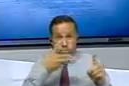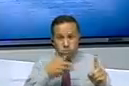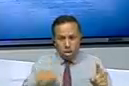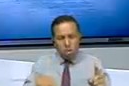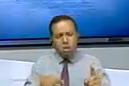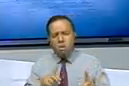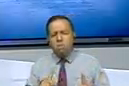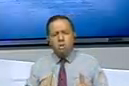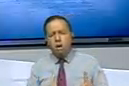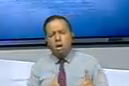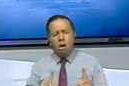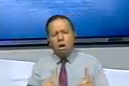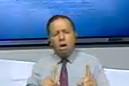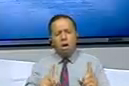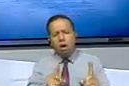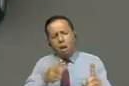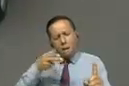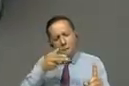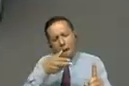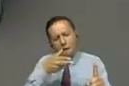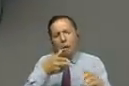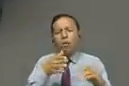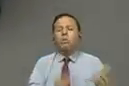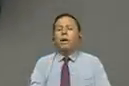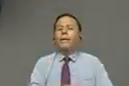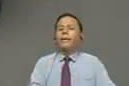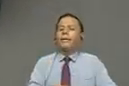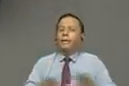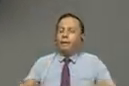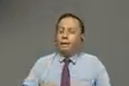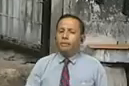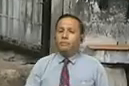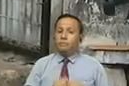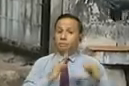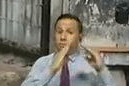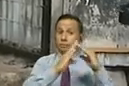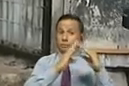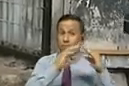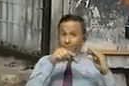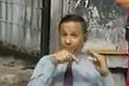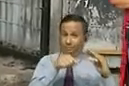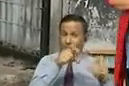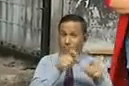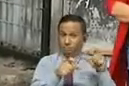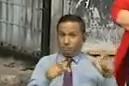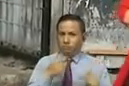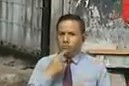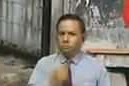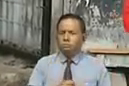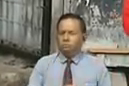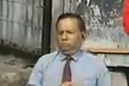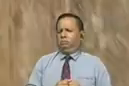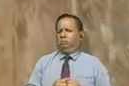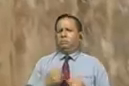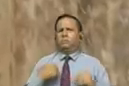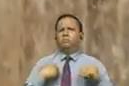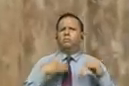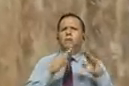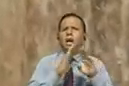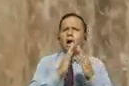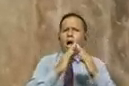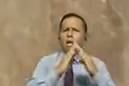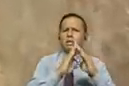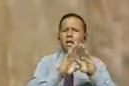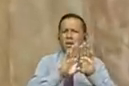alcance y lo acribillaron. Los habitantes de este domicilio solo recuerdan que escucharon el estruendo en la puerta. Alguien